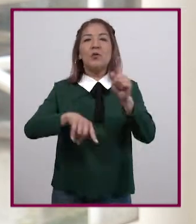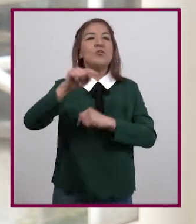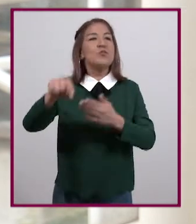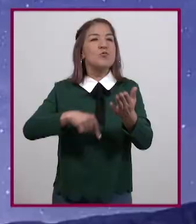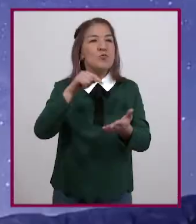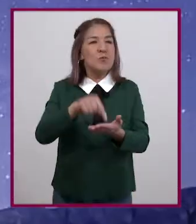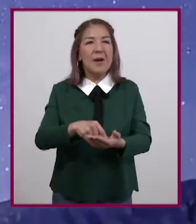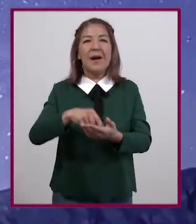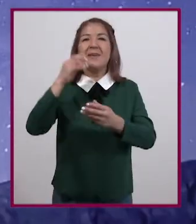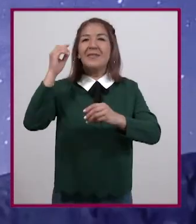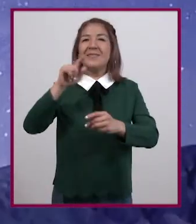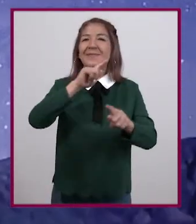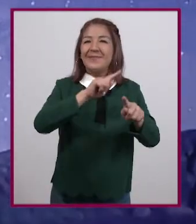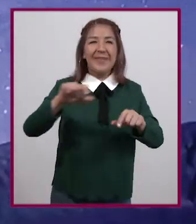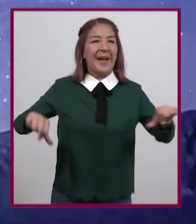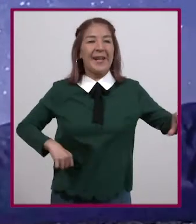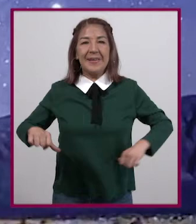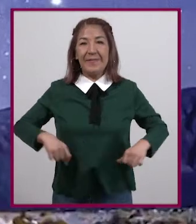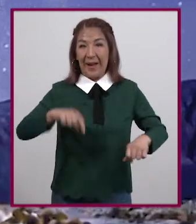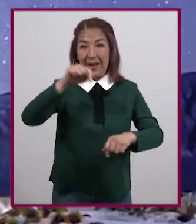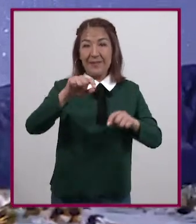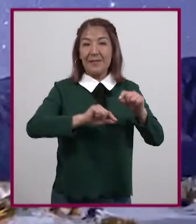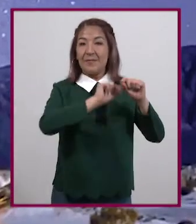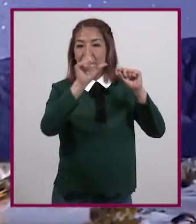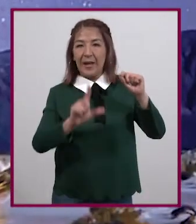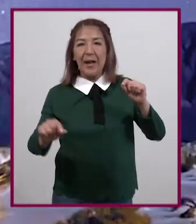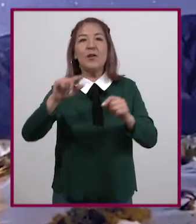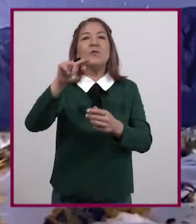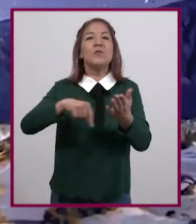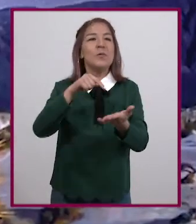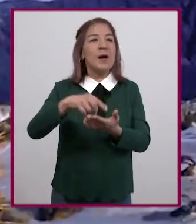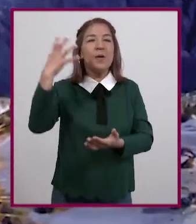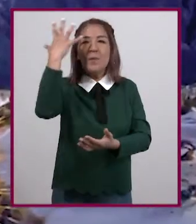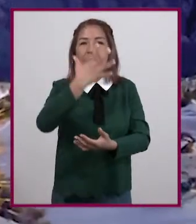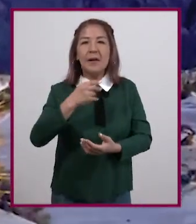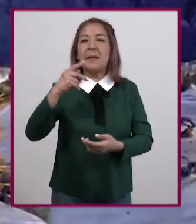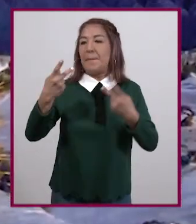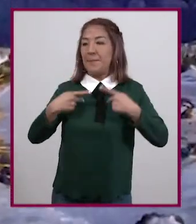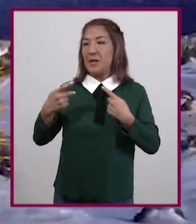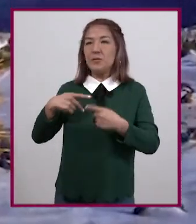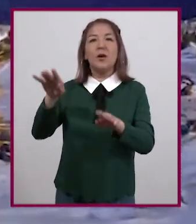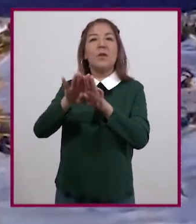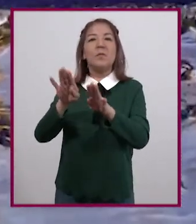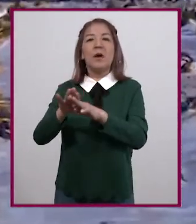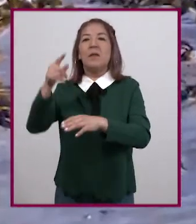Pueblos Mágicos, en donde varios sonidistas fueron contratados para que